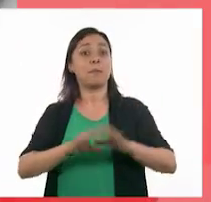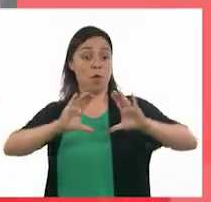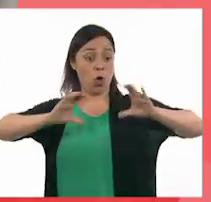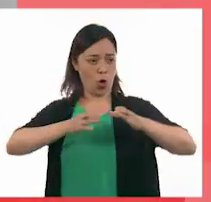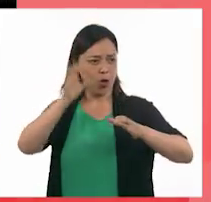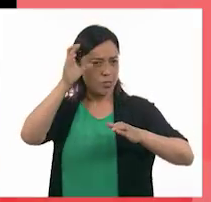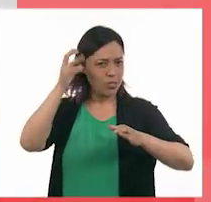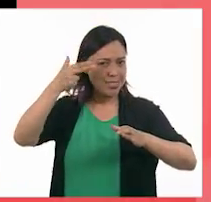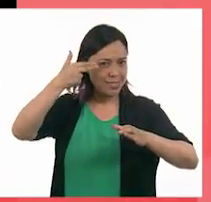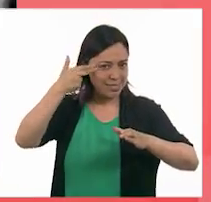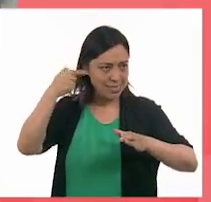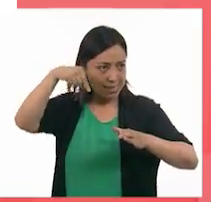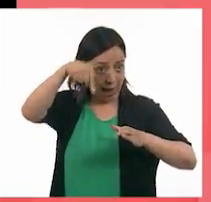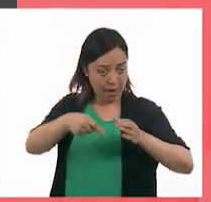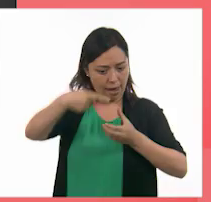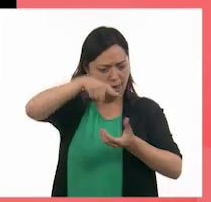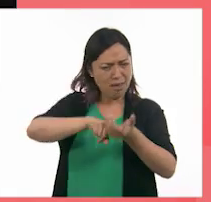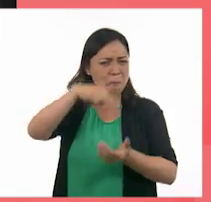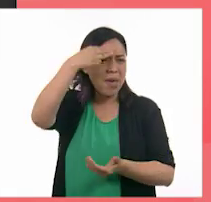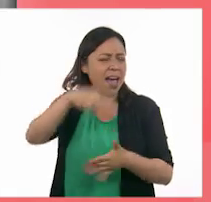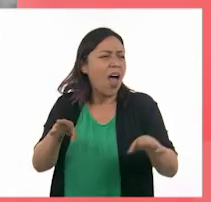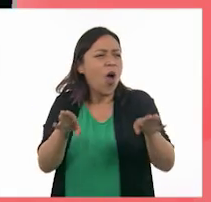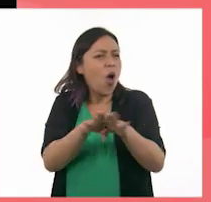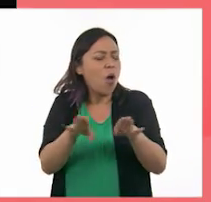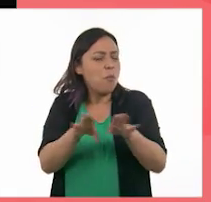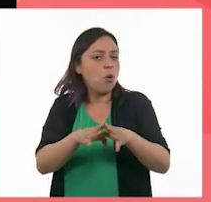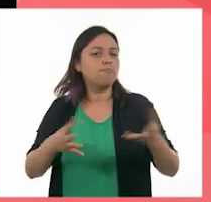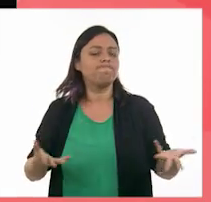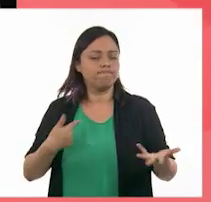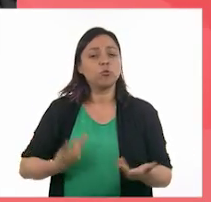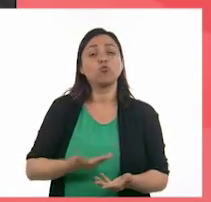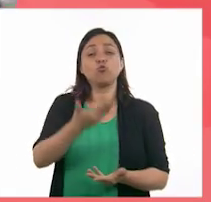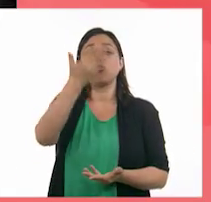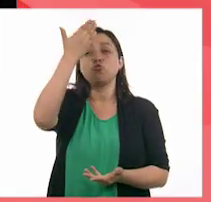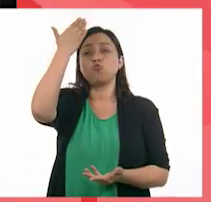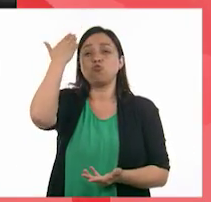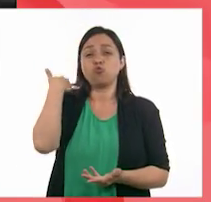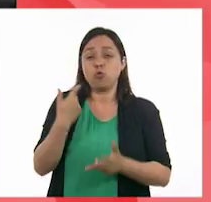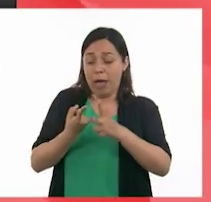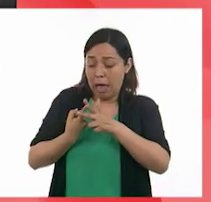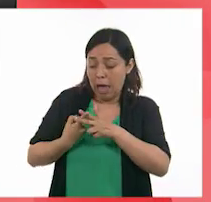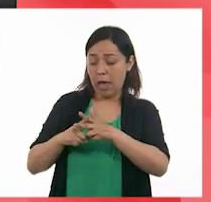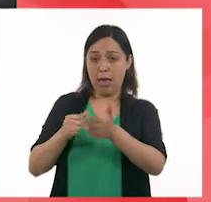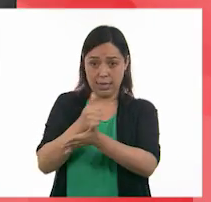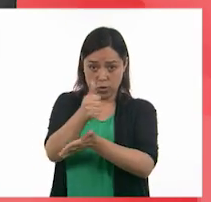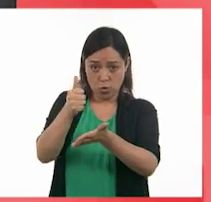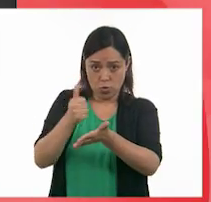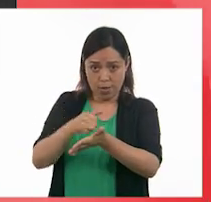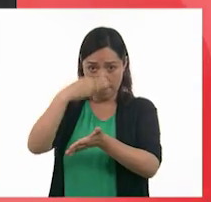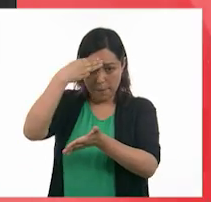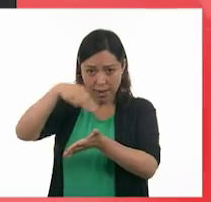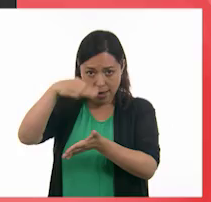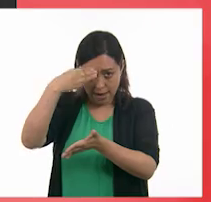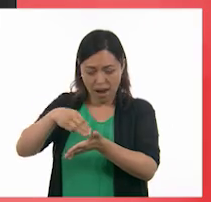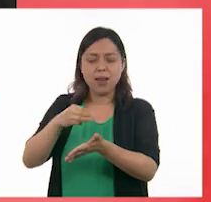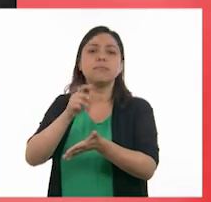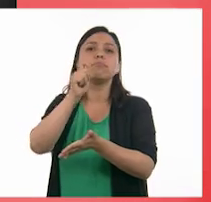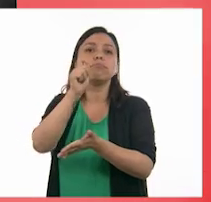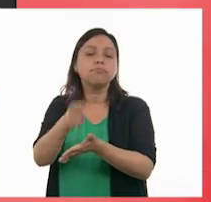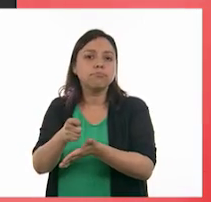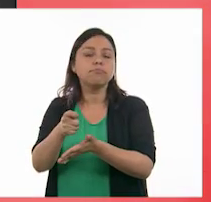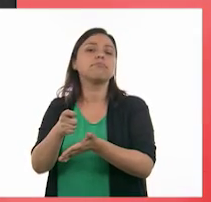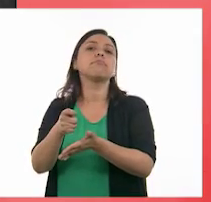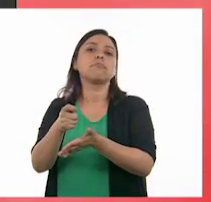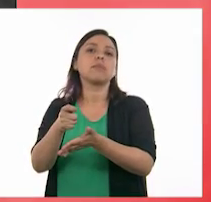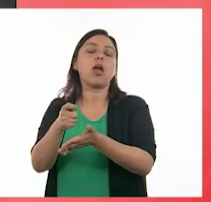comunidad china en Mexicali. Mire, desde los primeros años del nacimiento de la ciudad, Mexicali se desarrolla, o el